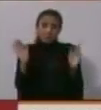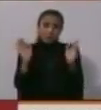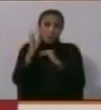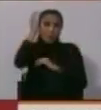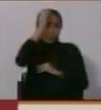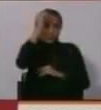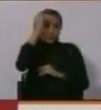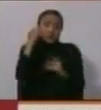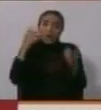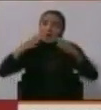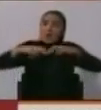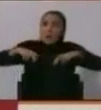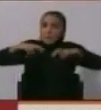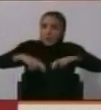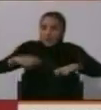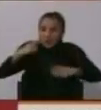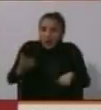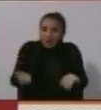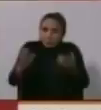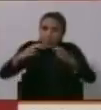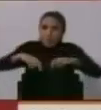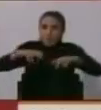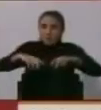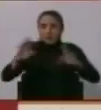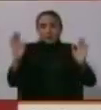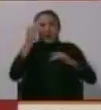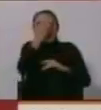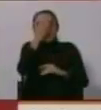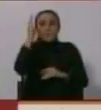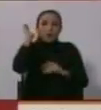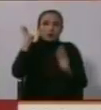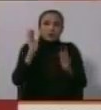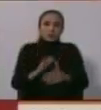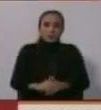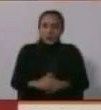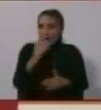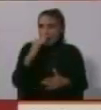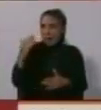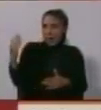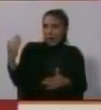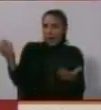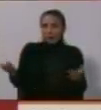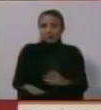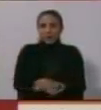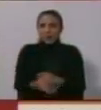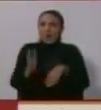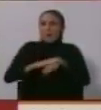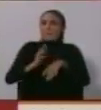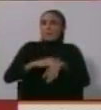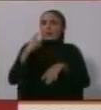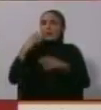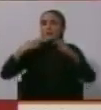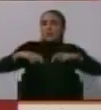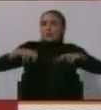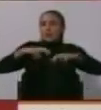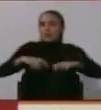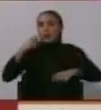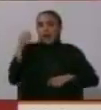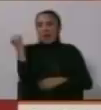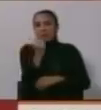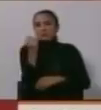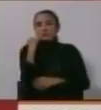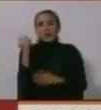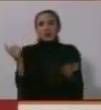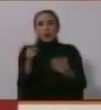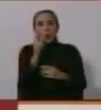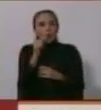investigar? Hipócritas. ¿Por qué no pidieron investigar el asesinato de Figuera? Que lo quemaron